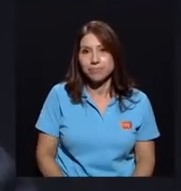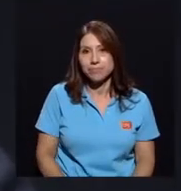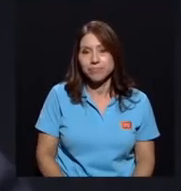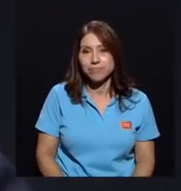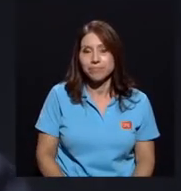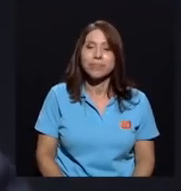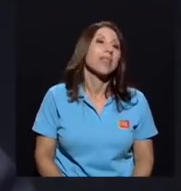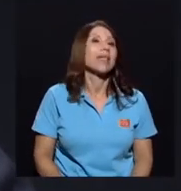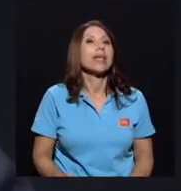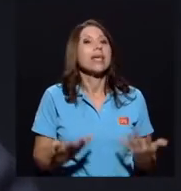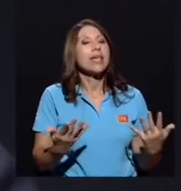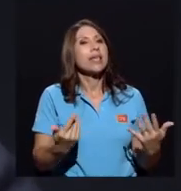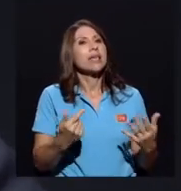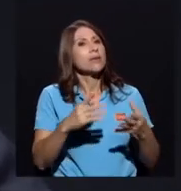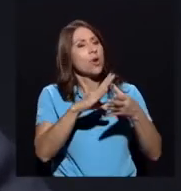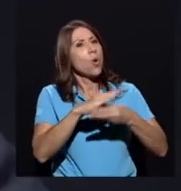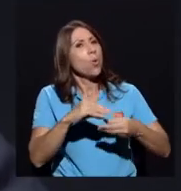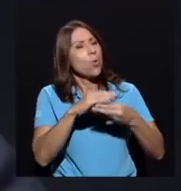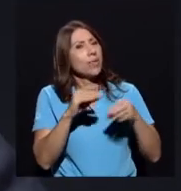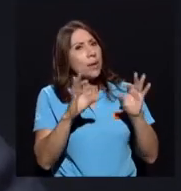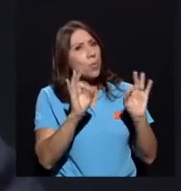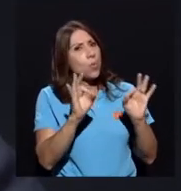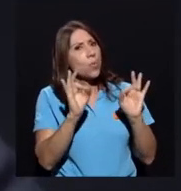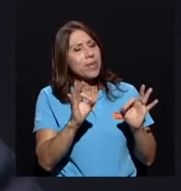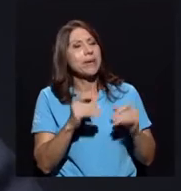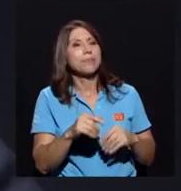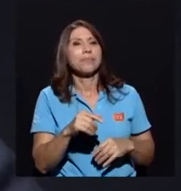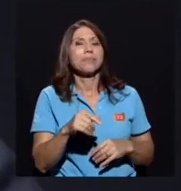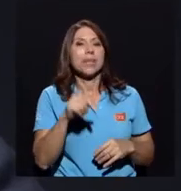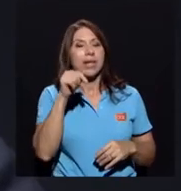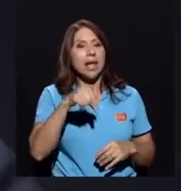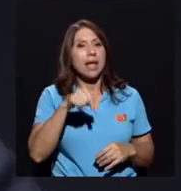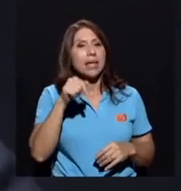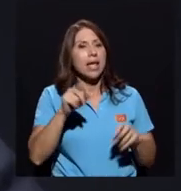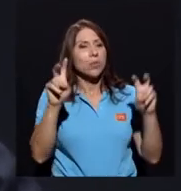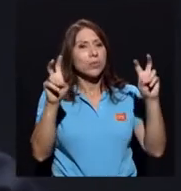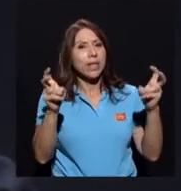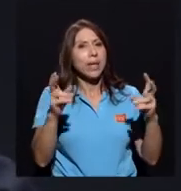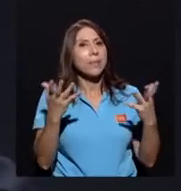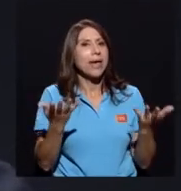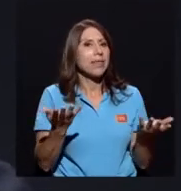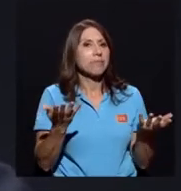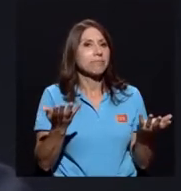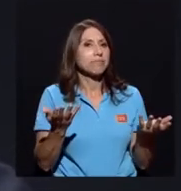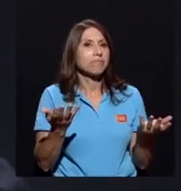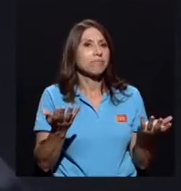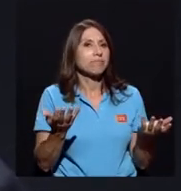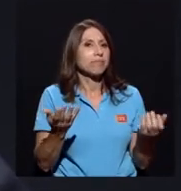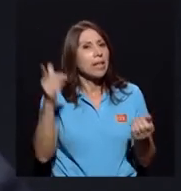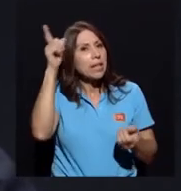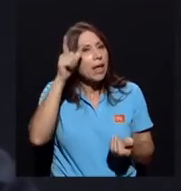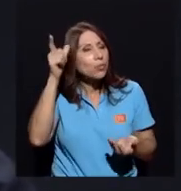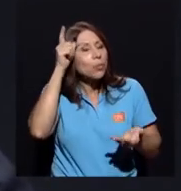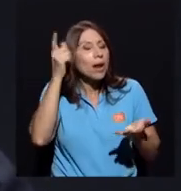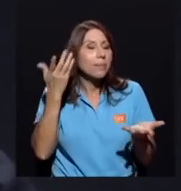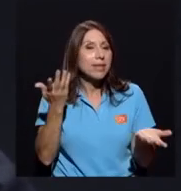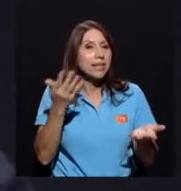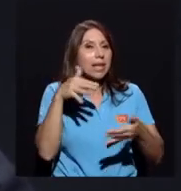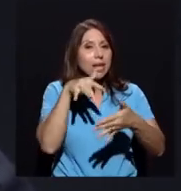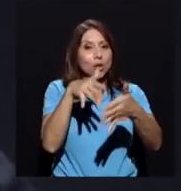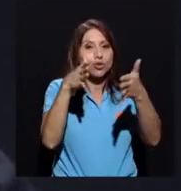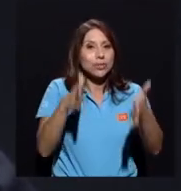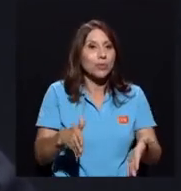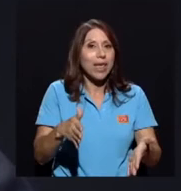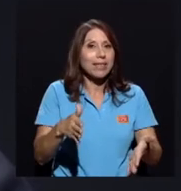y lo cuenta muy bien y aquí hay un tema de naturalmente los estudiantes no